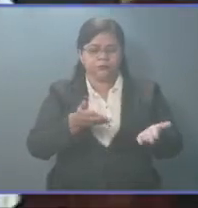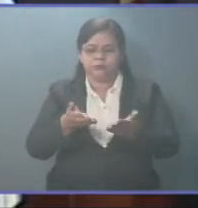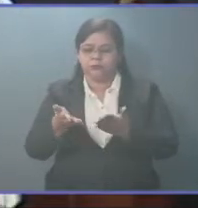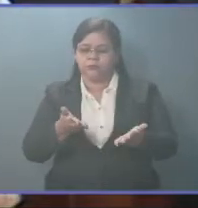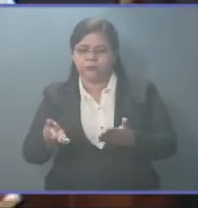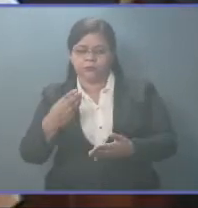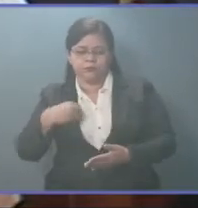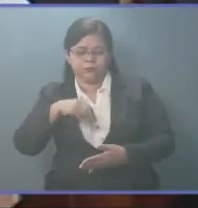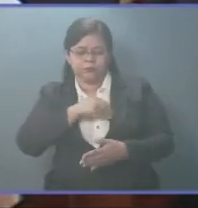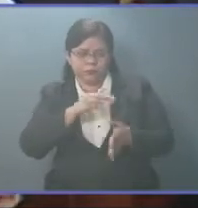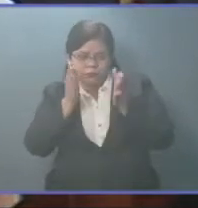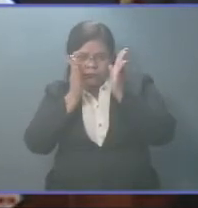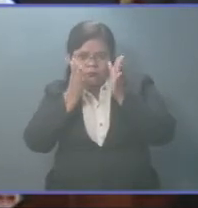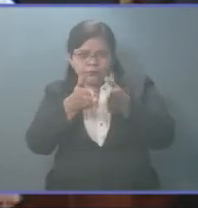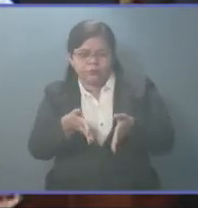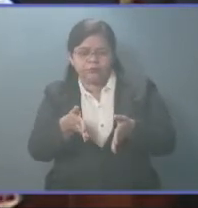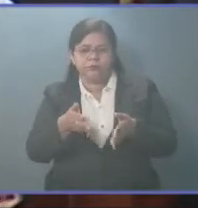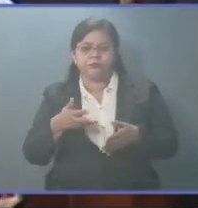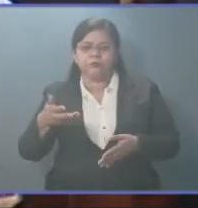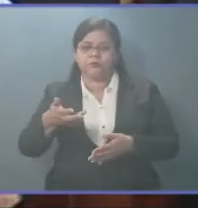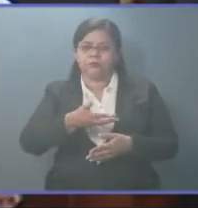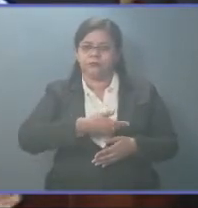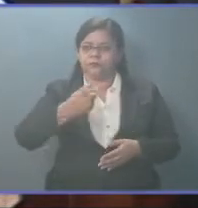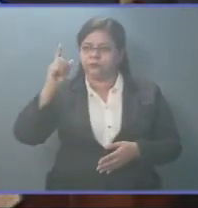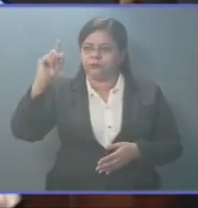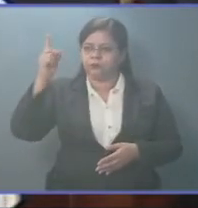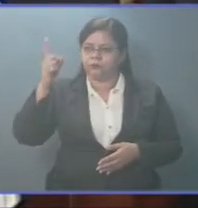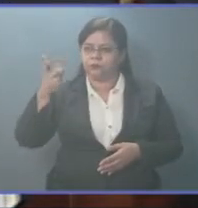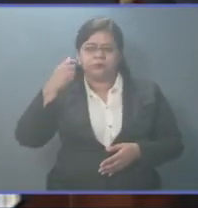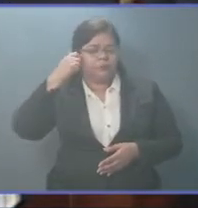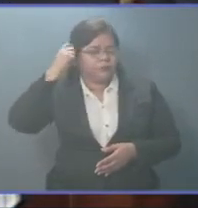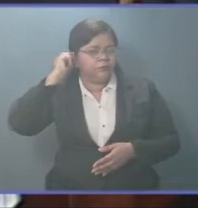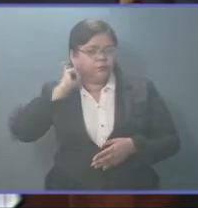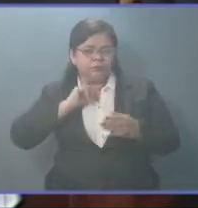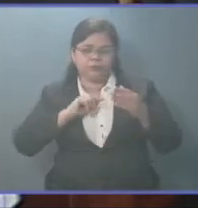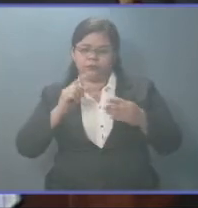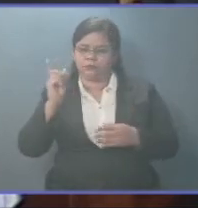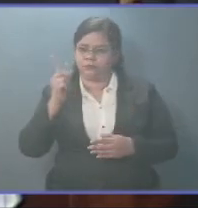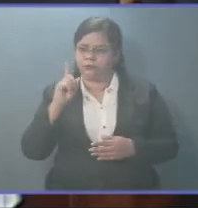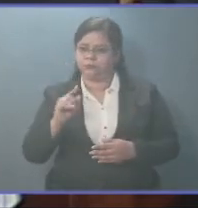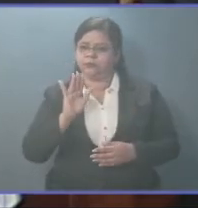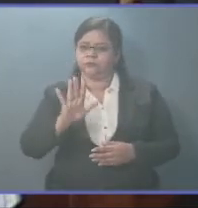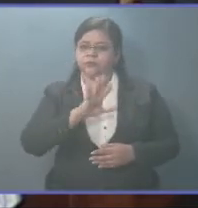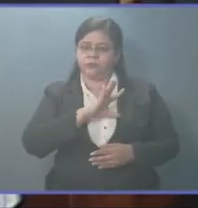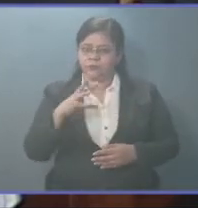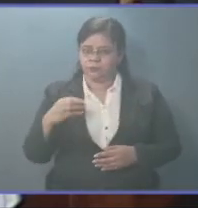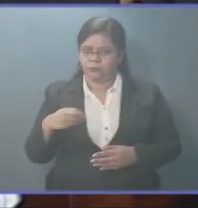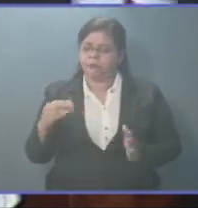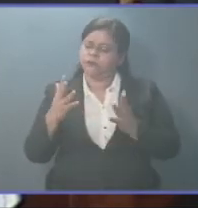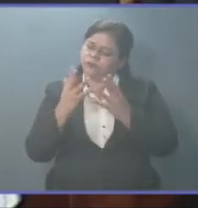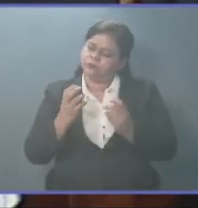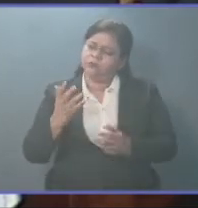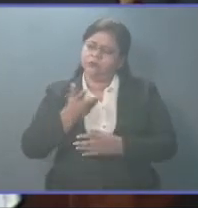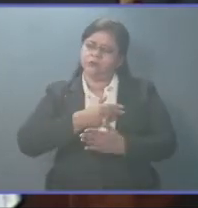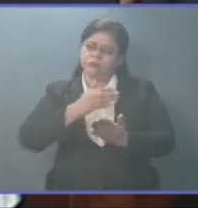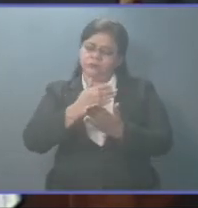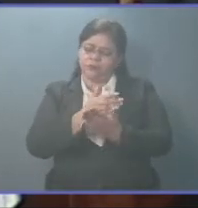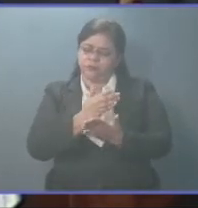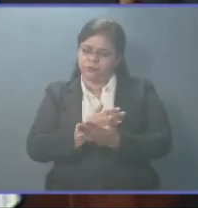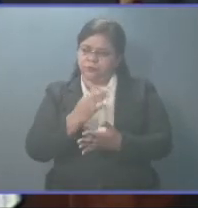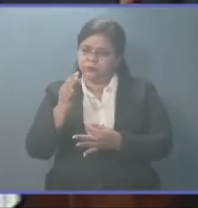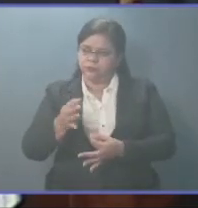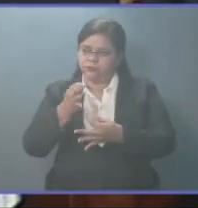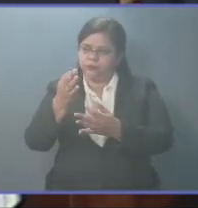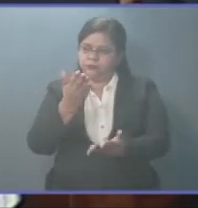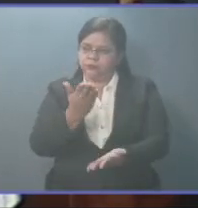la atención integral de nuestros maestros y de nuestras maestras y sus grupos familiares. Solicitarle esta modificación para que ingrese esta pieza